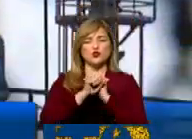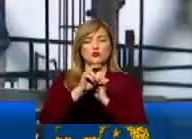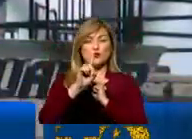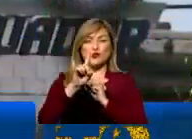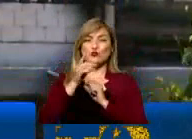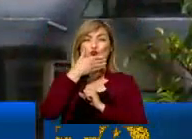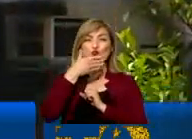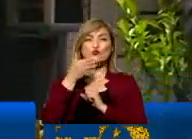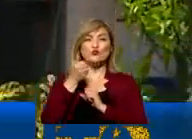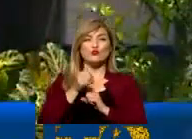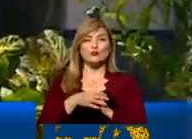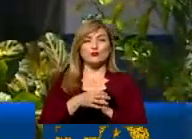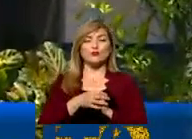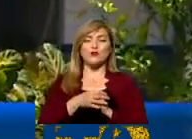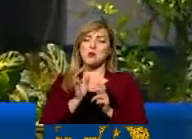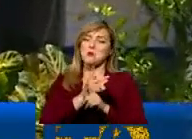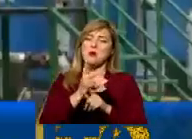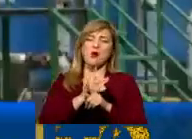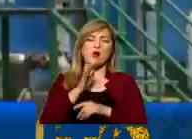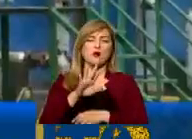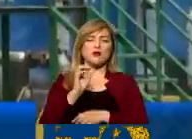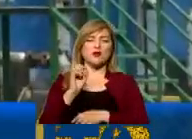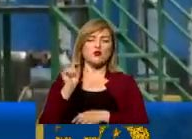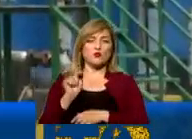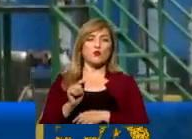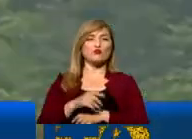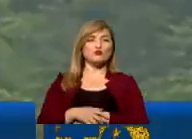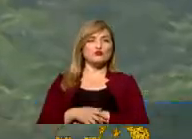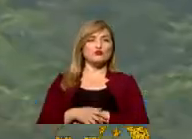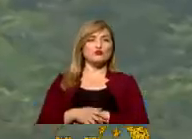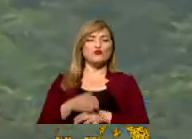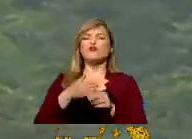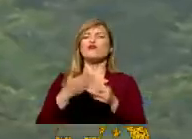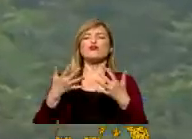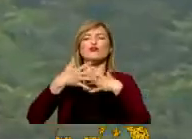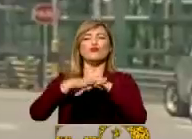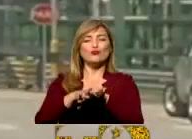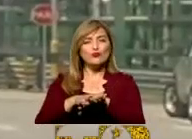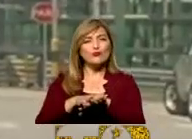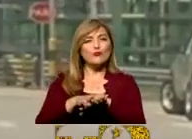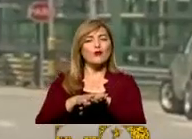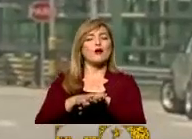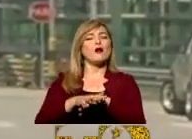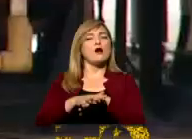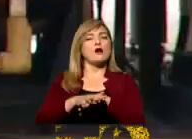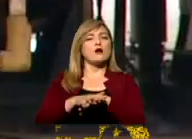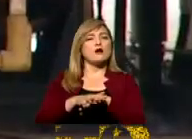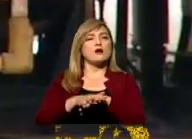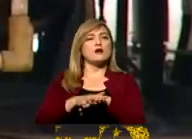mejore, llegando a producir 500.000. Lo que se busca con esta fusión, según Ortiz, es